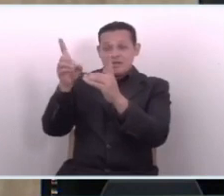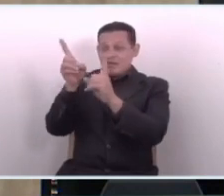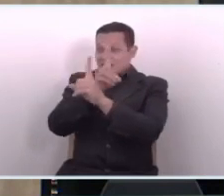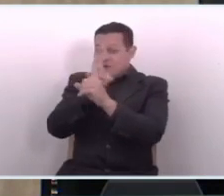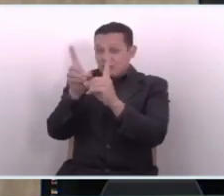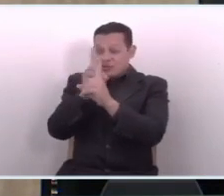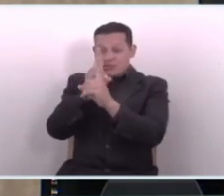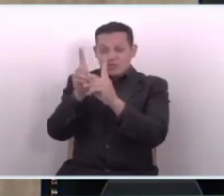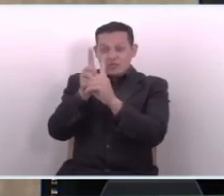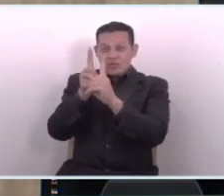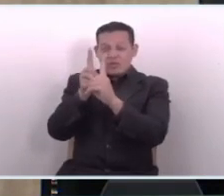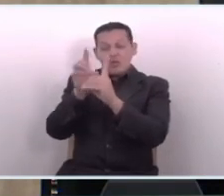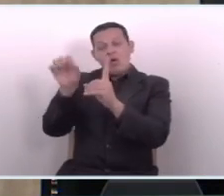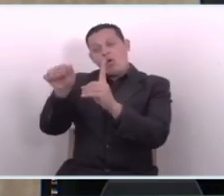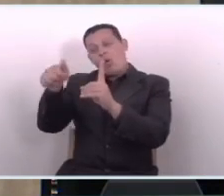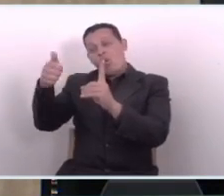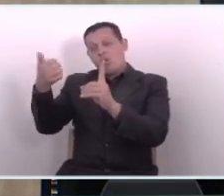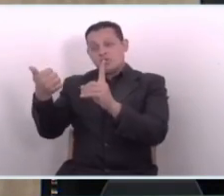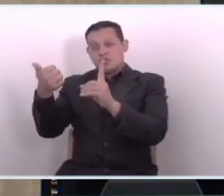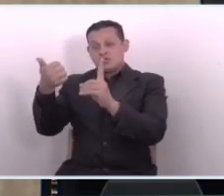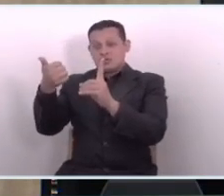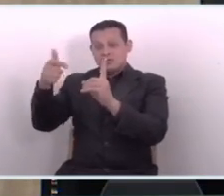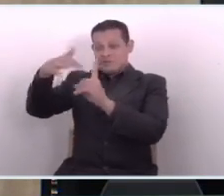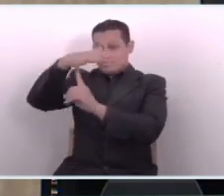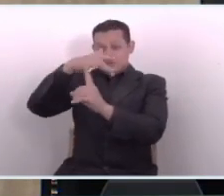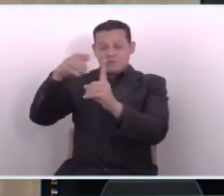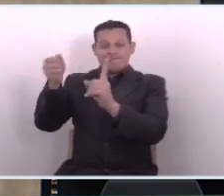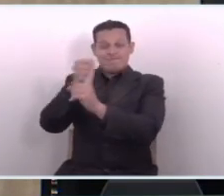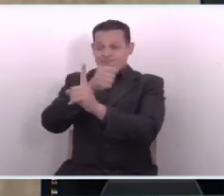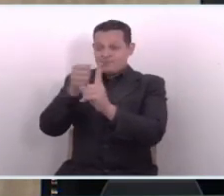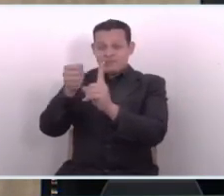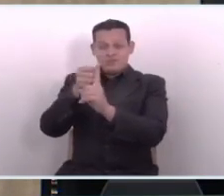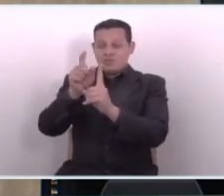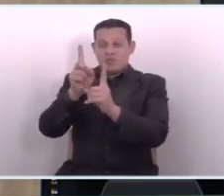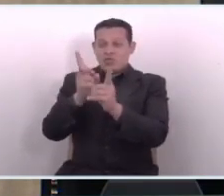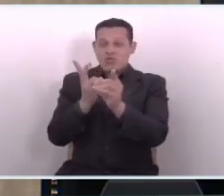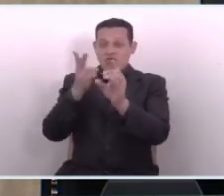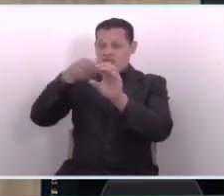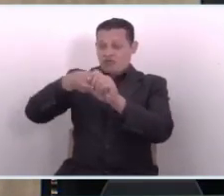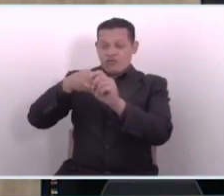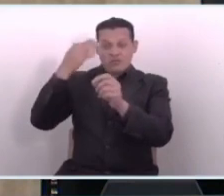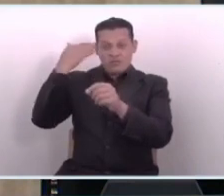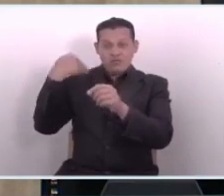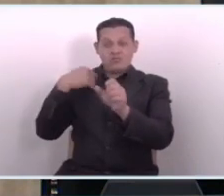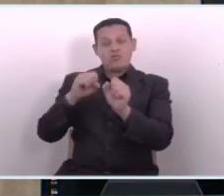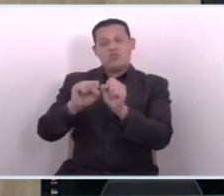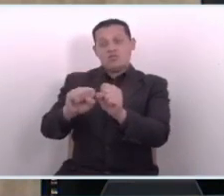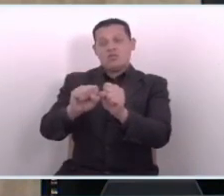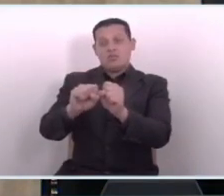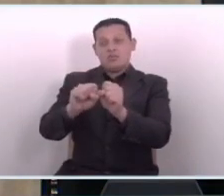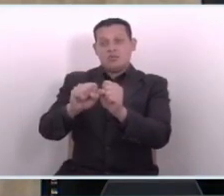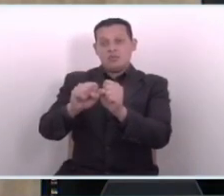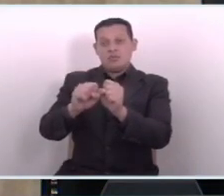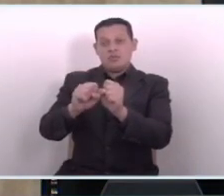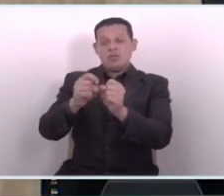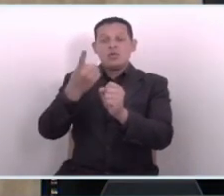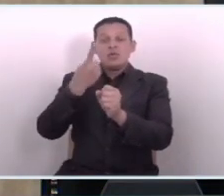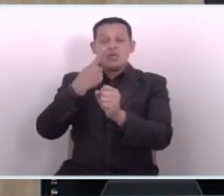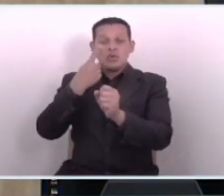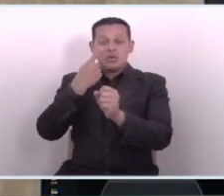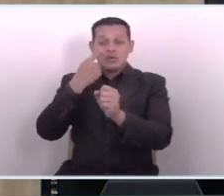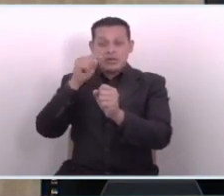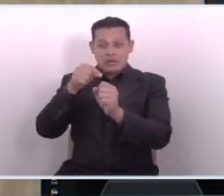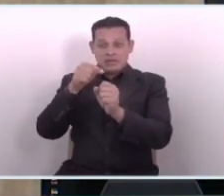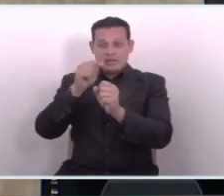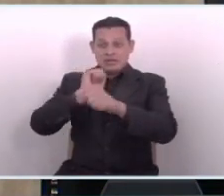delincuenciales o en otro tipo de hechos violentos que no conforman feminicidio en sí y hay que ser bastante cuidadosos en